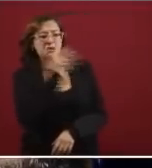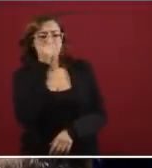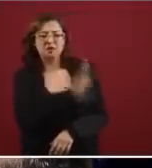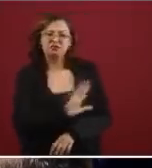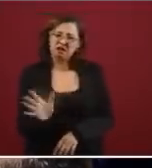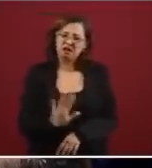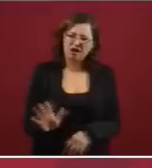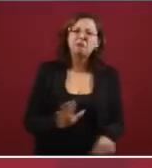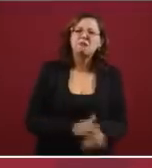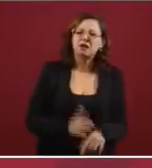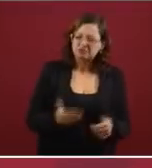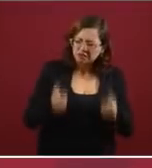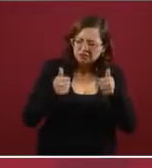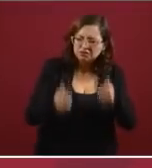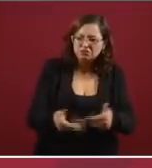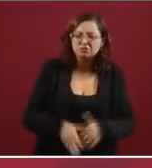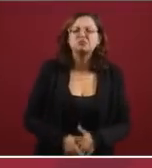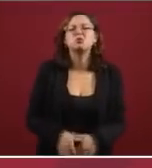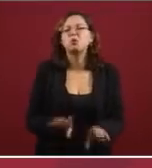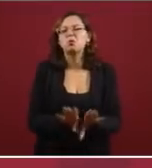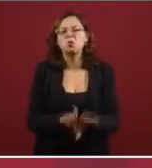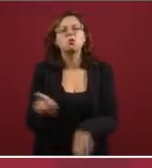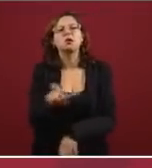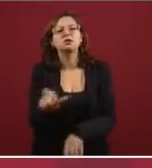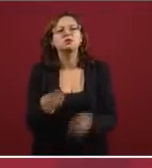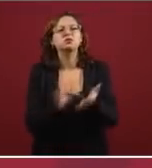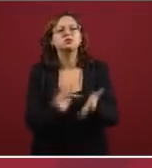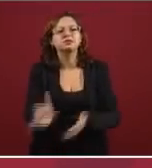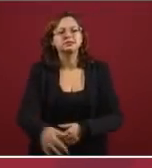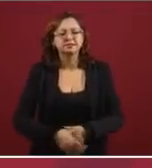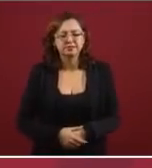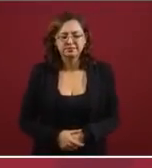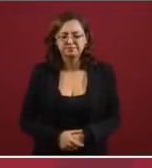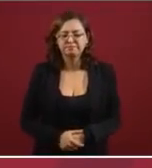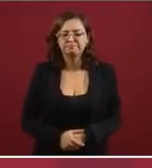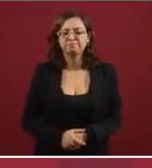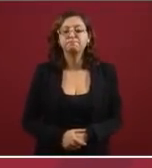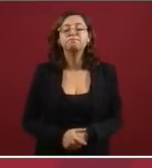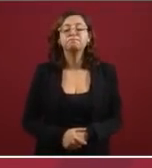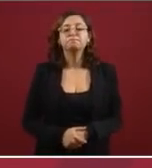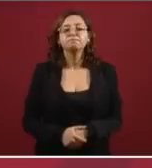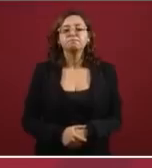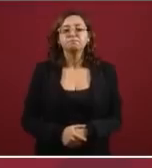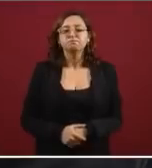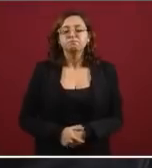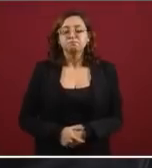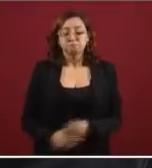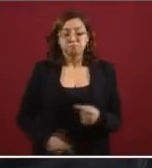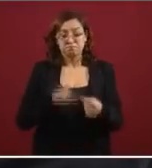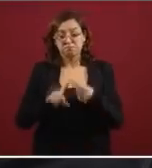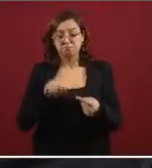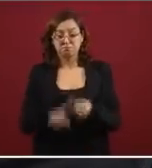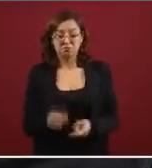Bueno, acerca de tu primera pregunta, es decir, no tiene nada que ver, no hay ninguna relación,